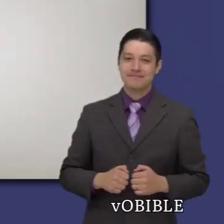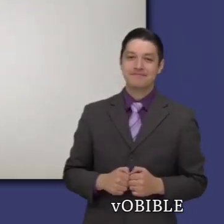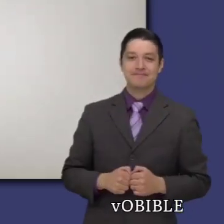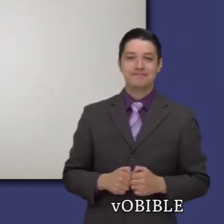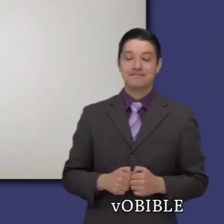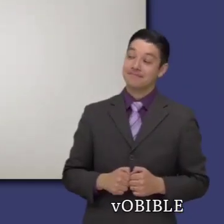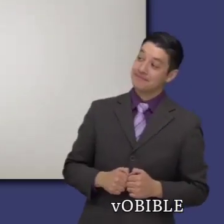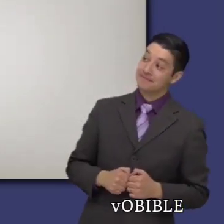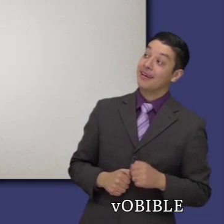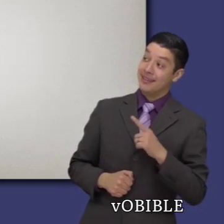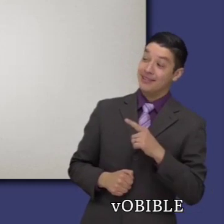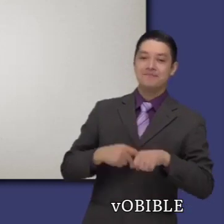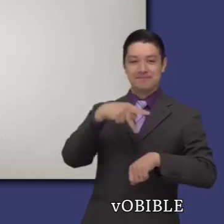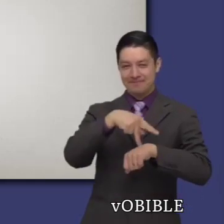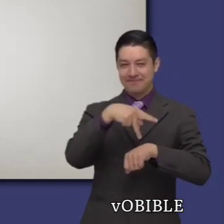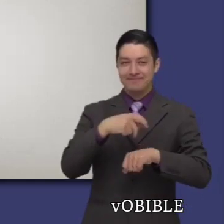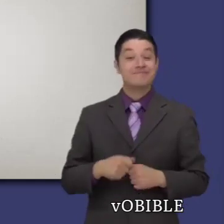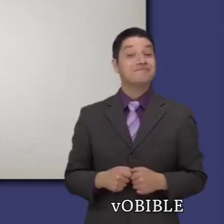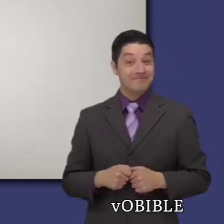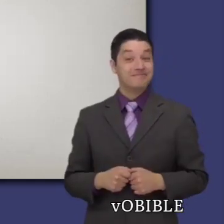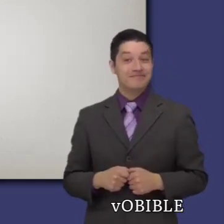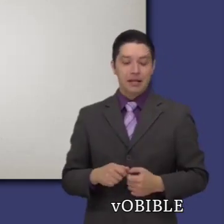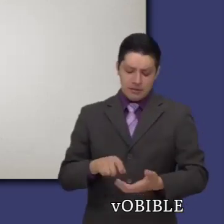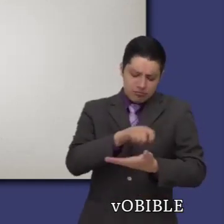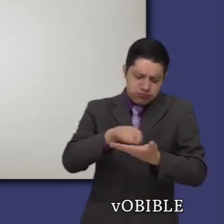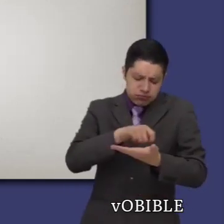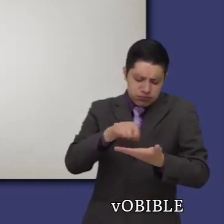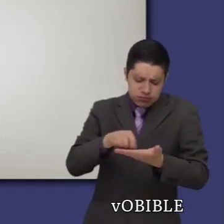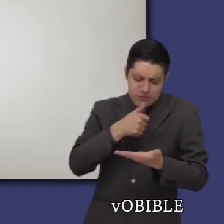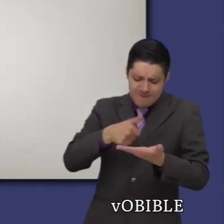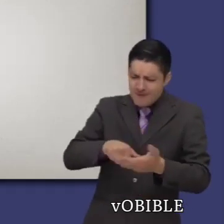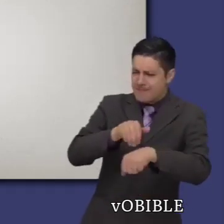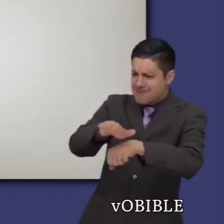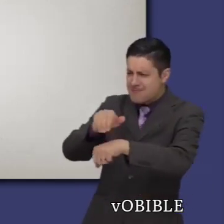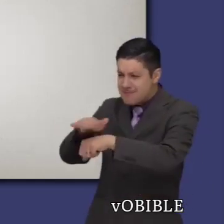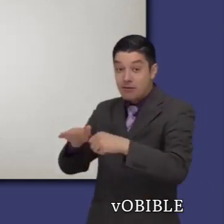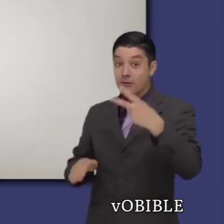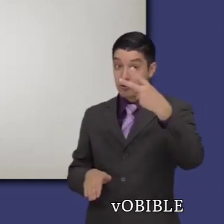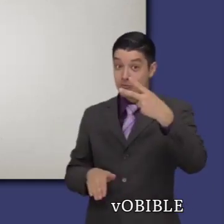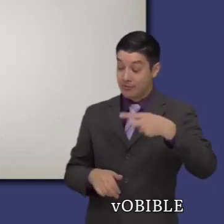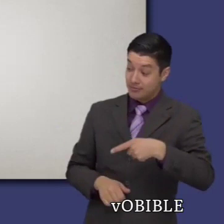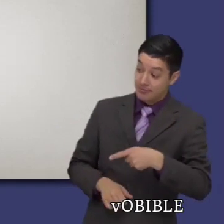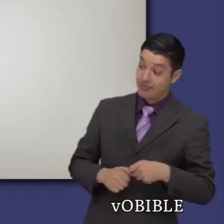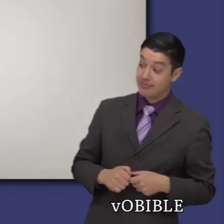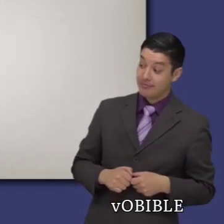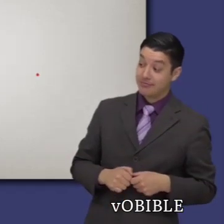El apóstol Pedro dice que él mismo escribió las 2 cartas inspiradas que llevan su nombre, Primera y Segunda de